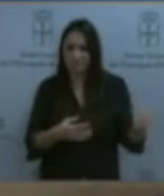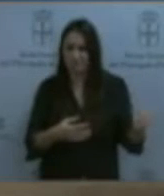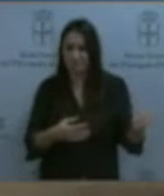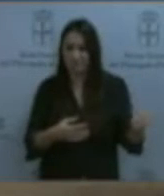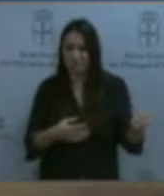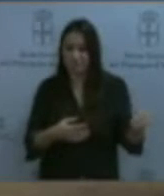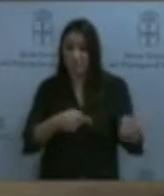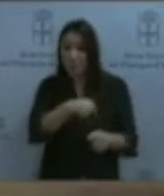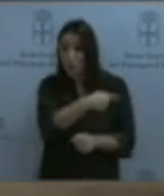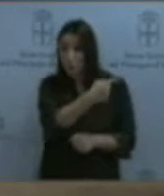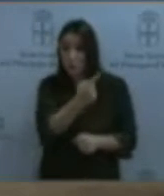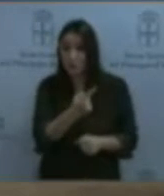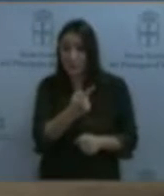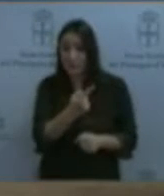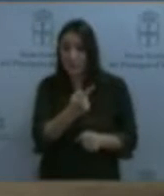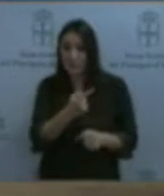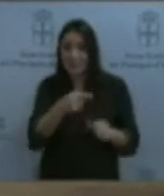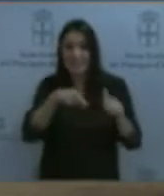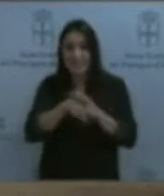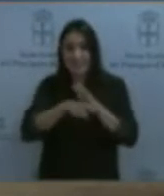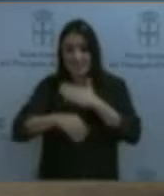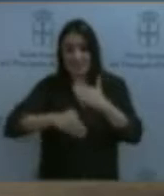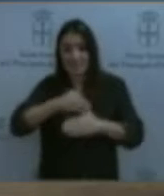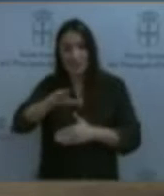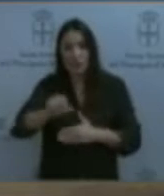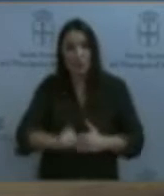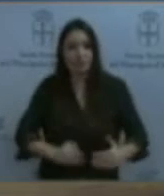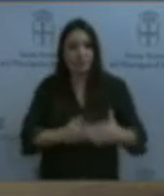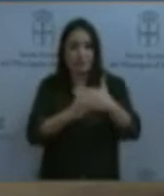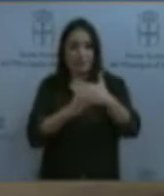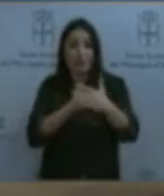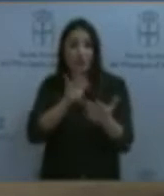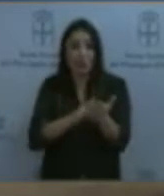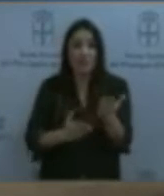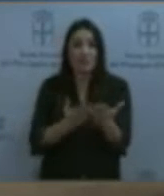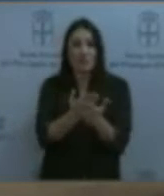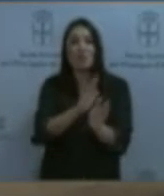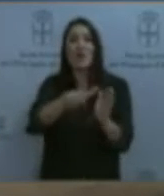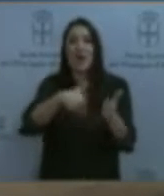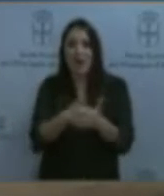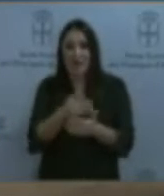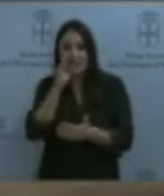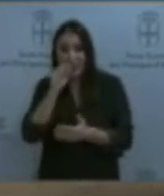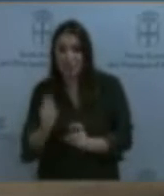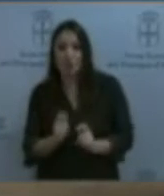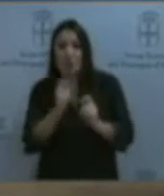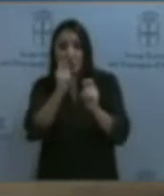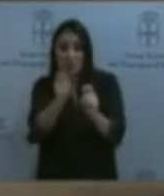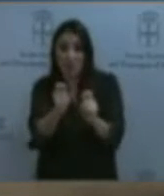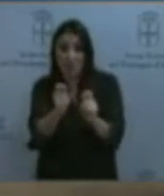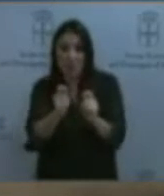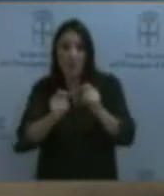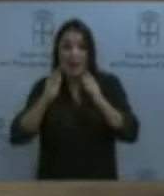Ustedes tienen un atasco en las tramitaciones de adopción. Desde la solicitud hasta la asignación del menor, en cada una de